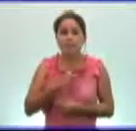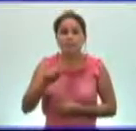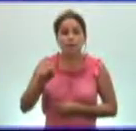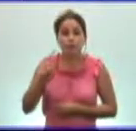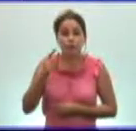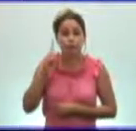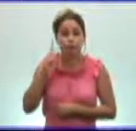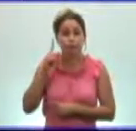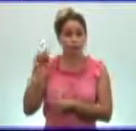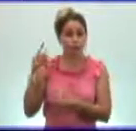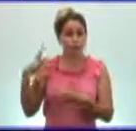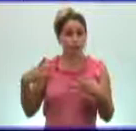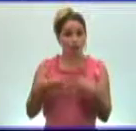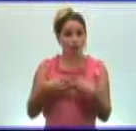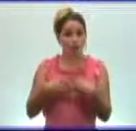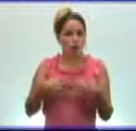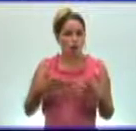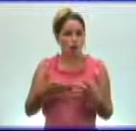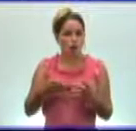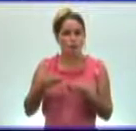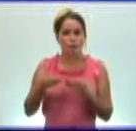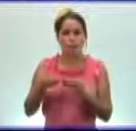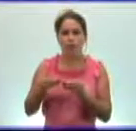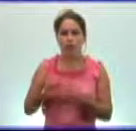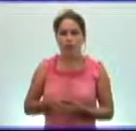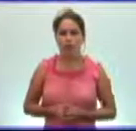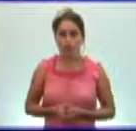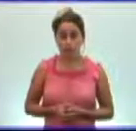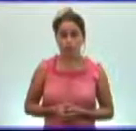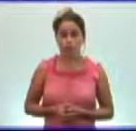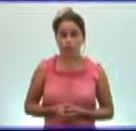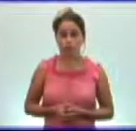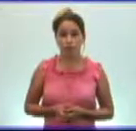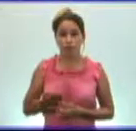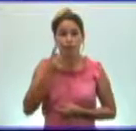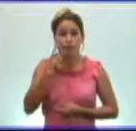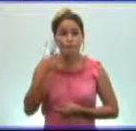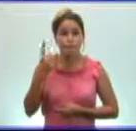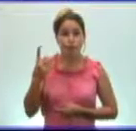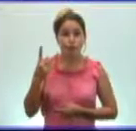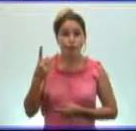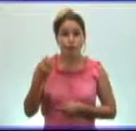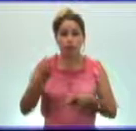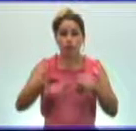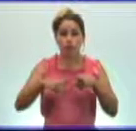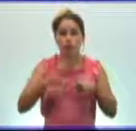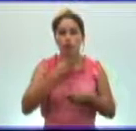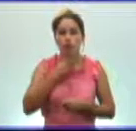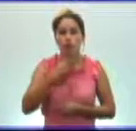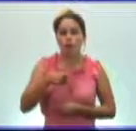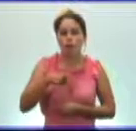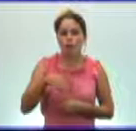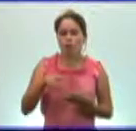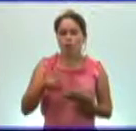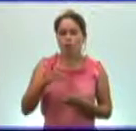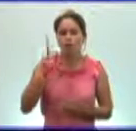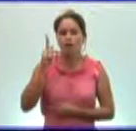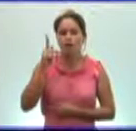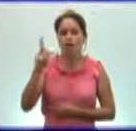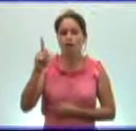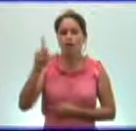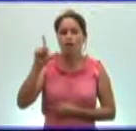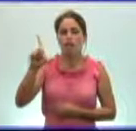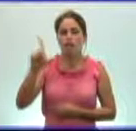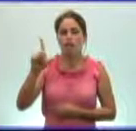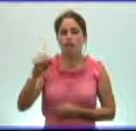que presenta en metal. Me dan el nombre, por lo tanto debo completarlo con la fórmula. Estamos hablando de una